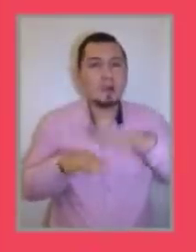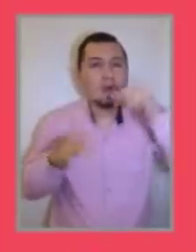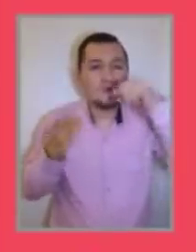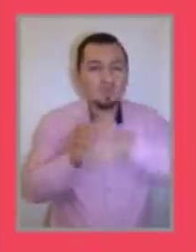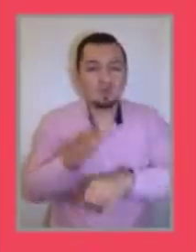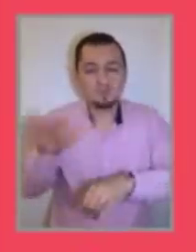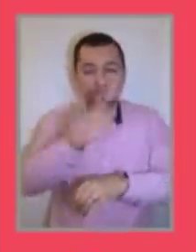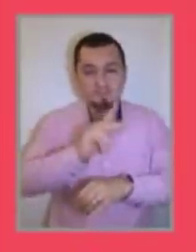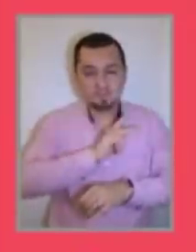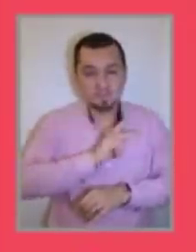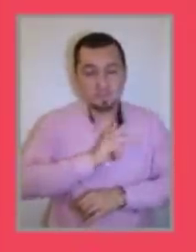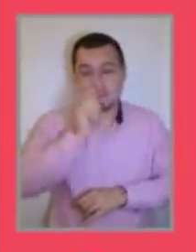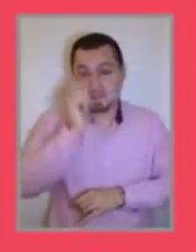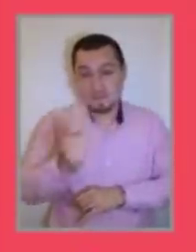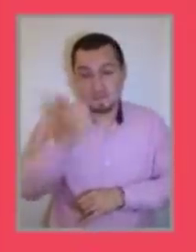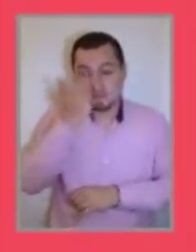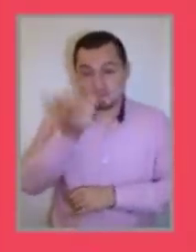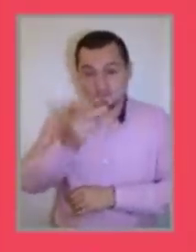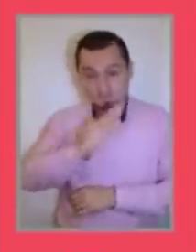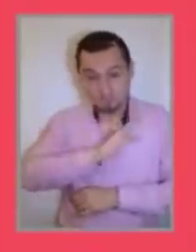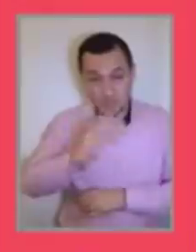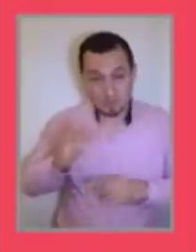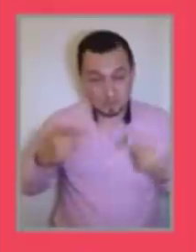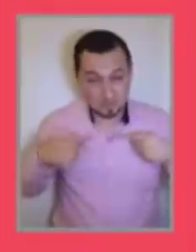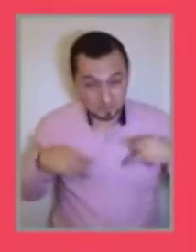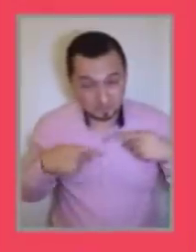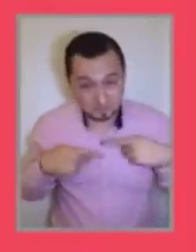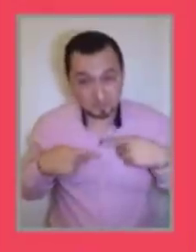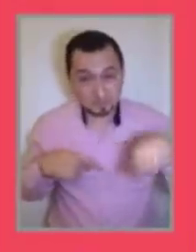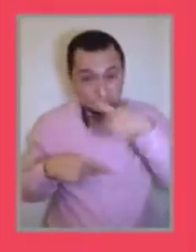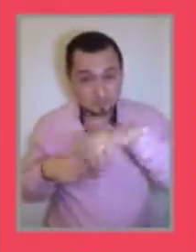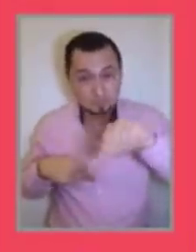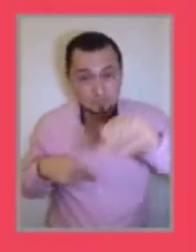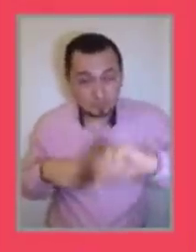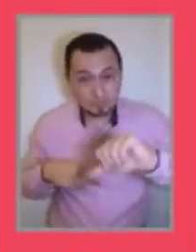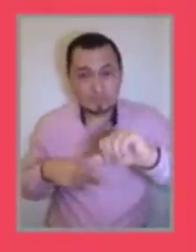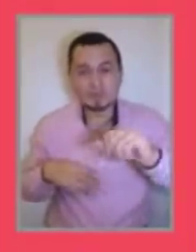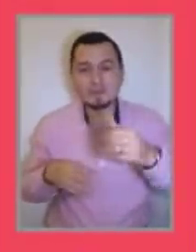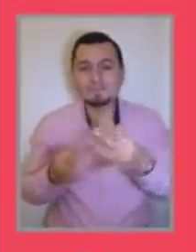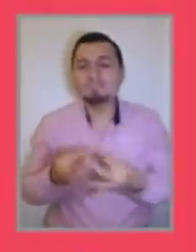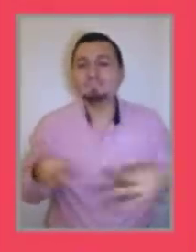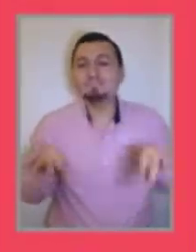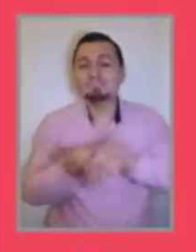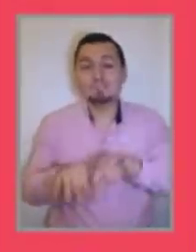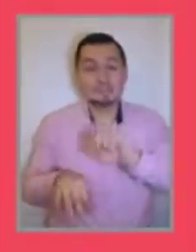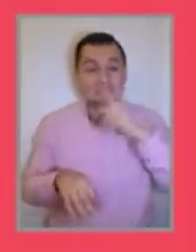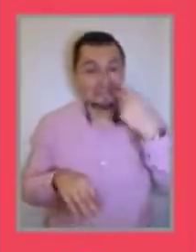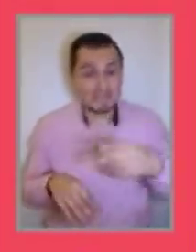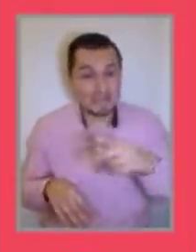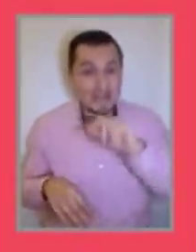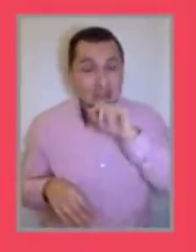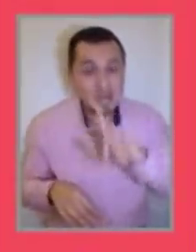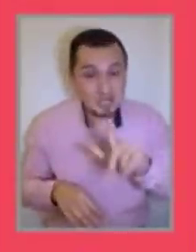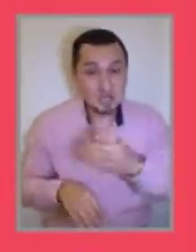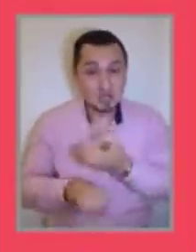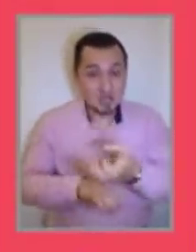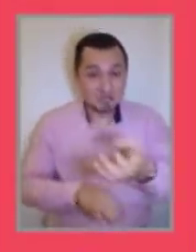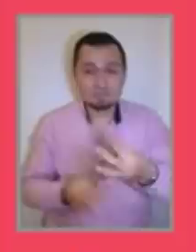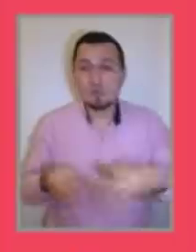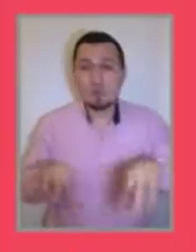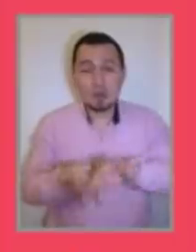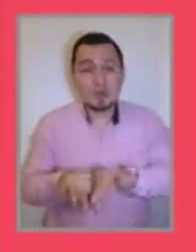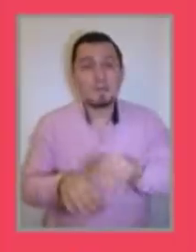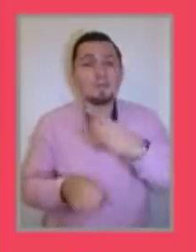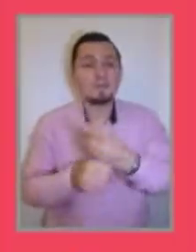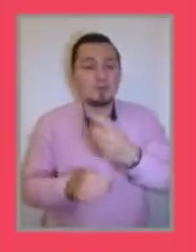Nosotros lo que queremos es que la gente sepa que hoy la prioridad para el gobierno de Jalisco y para nuestro Estado es poder